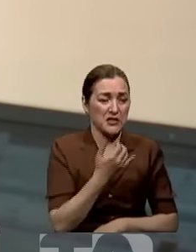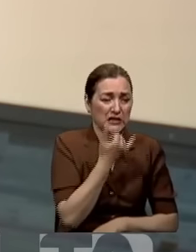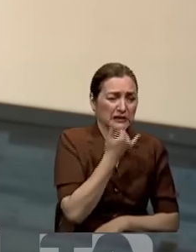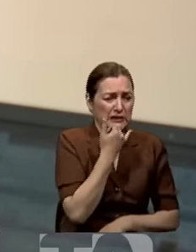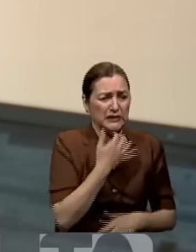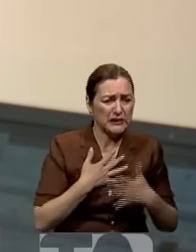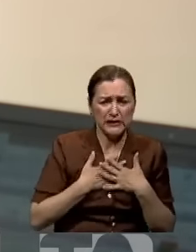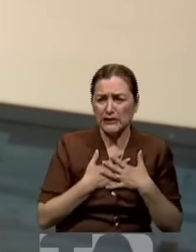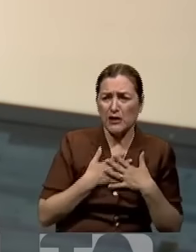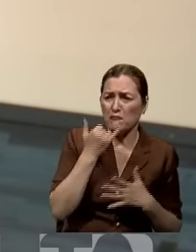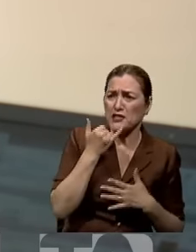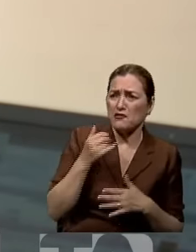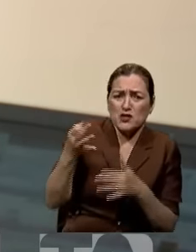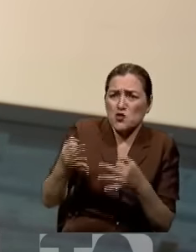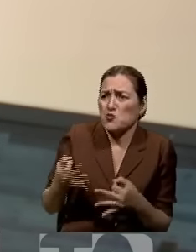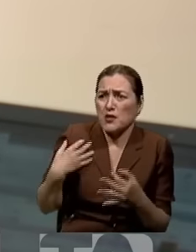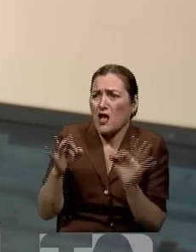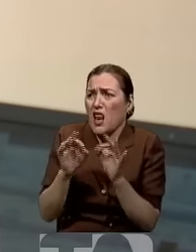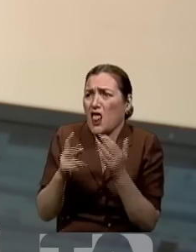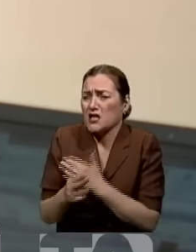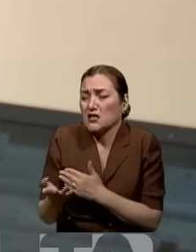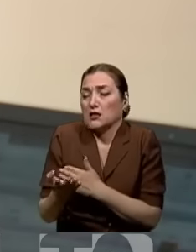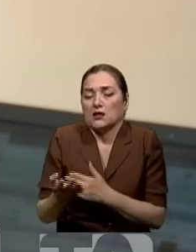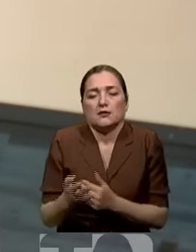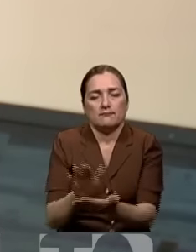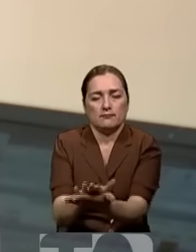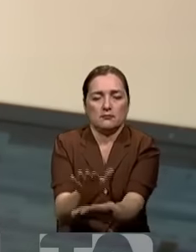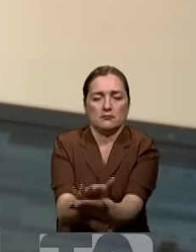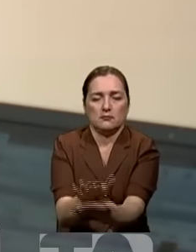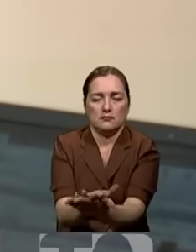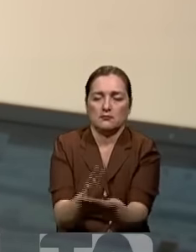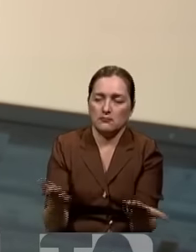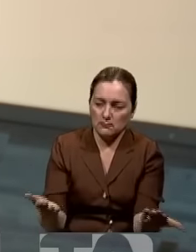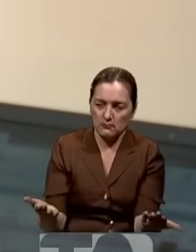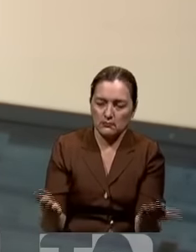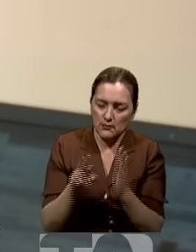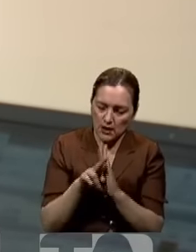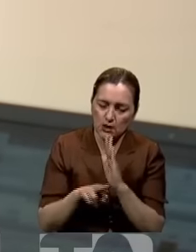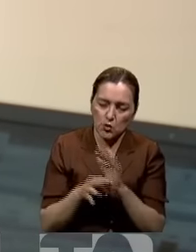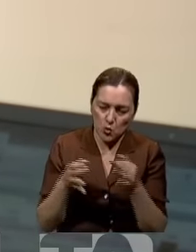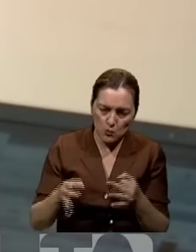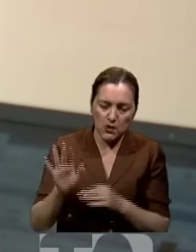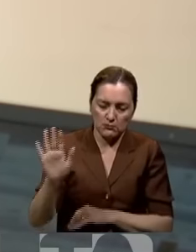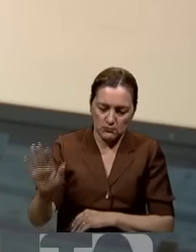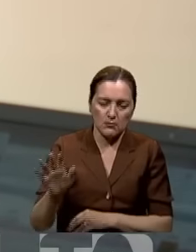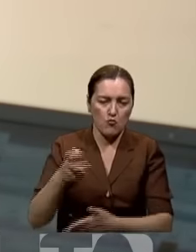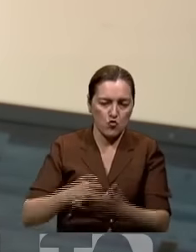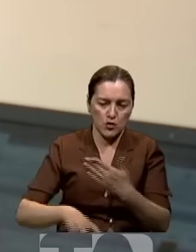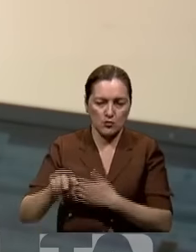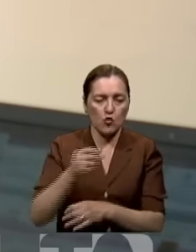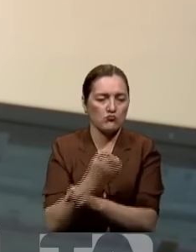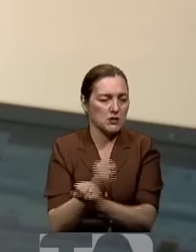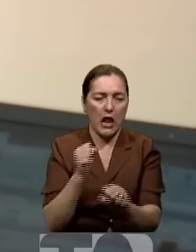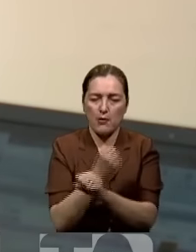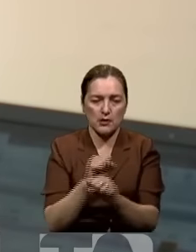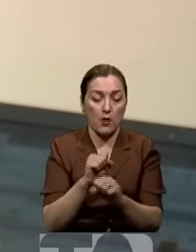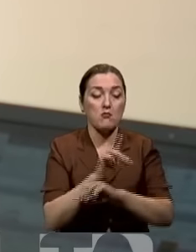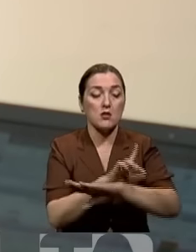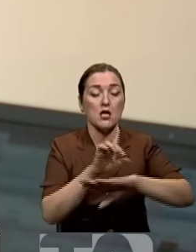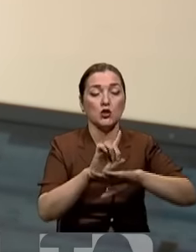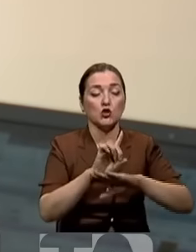la venimos aplicando desde el mes de septiembre. Obviamente hay una serie de requisitos que se debe cumplir y estamos nosotros acá desde la Dirección de